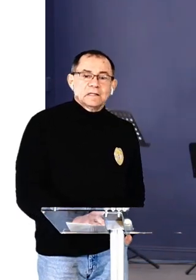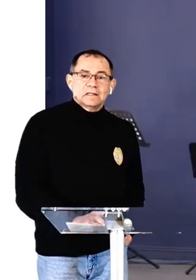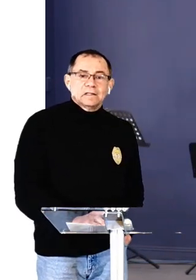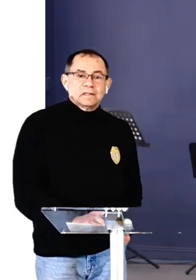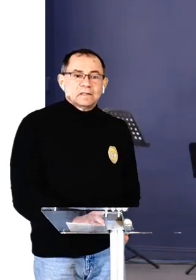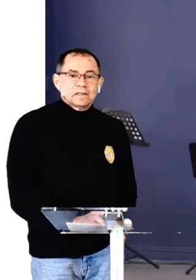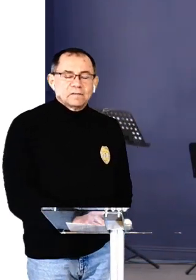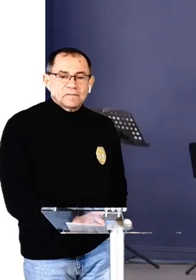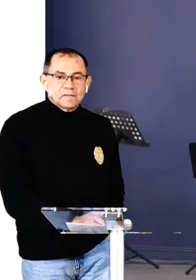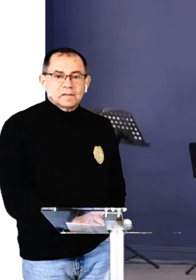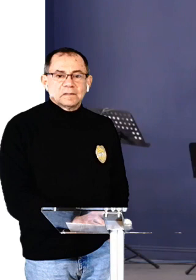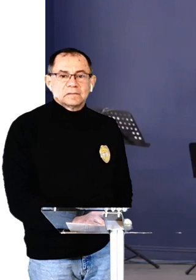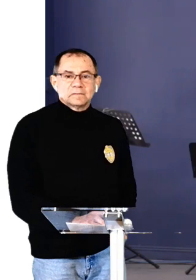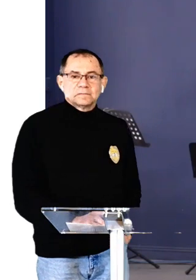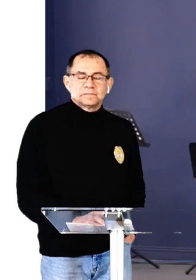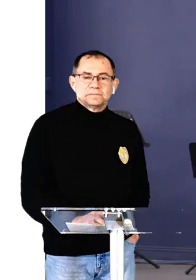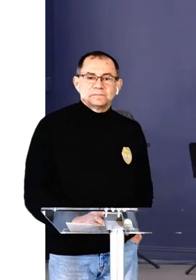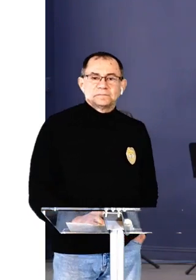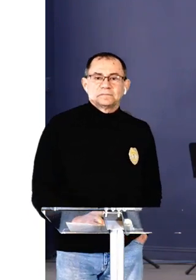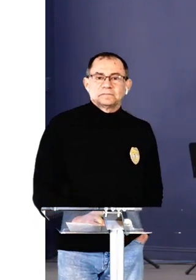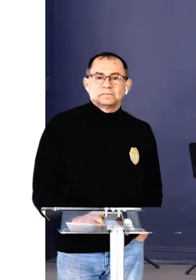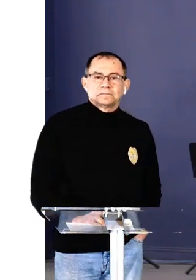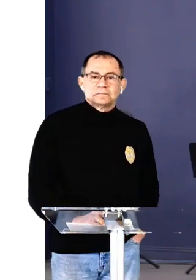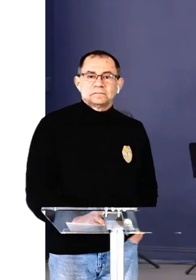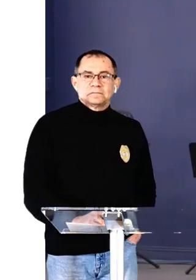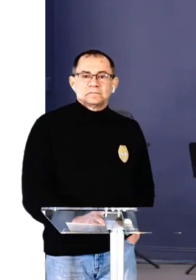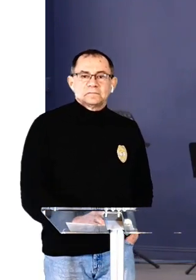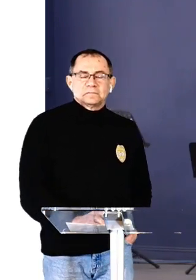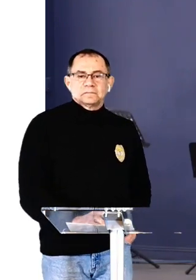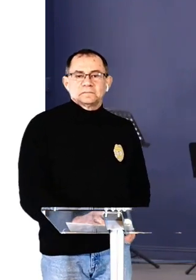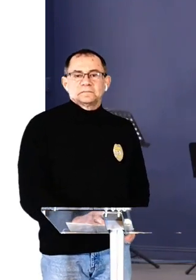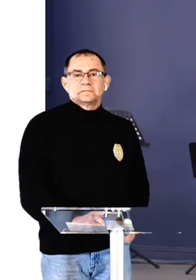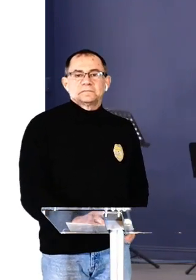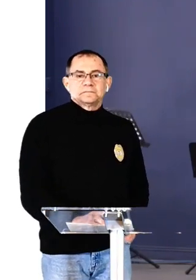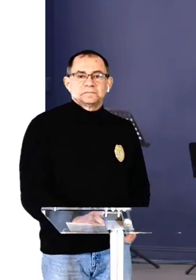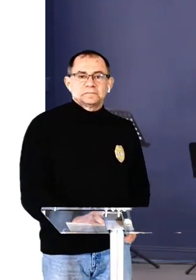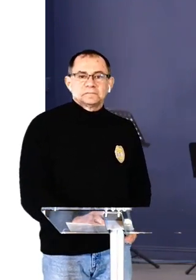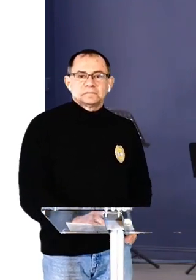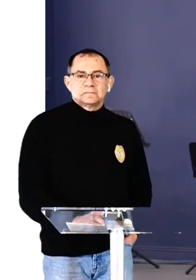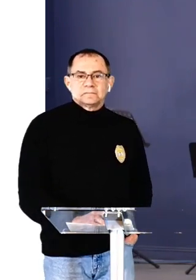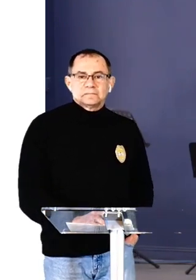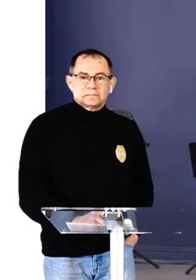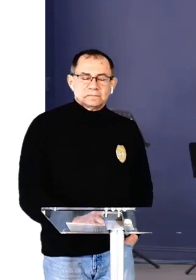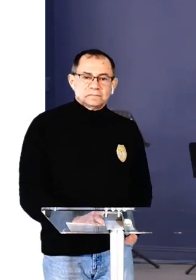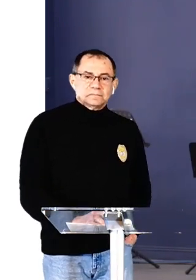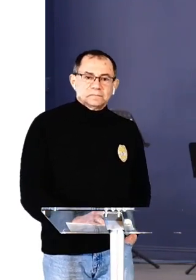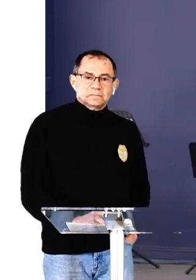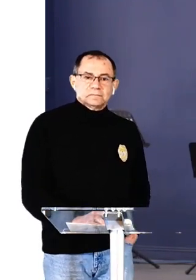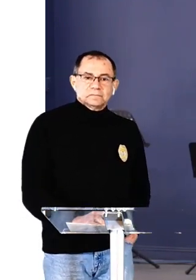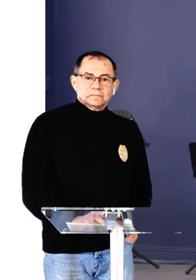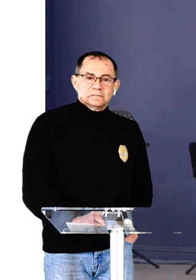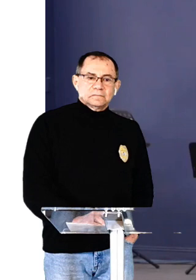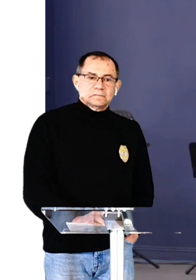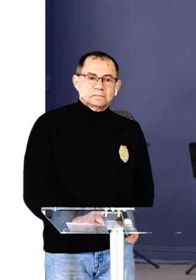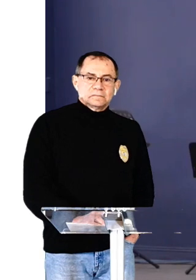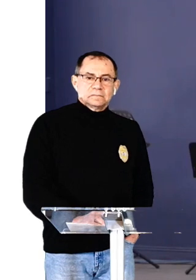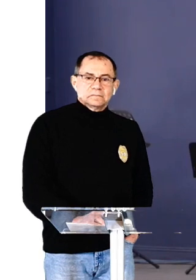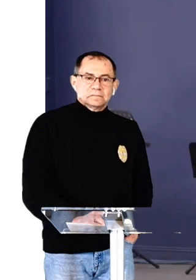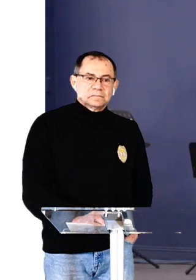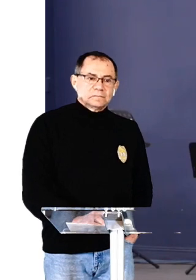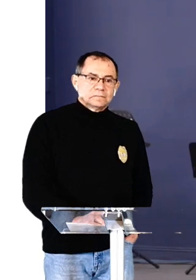aquí. Con palabras de guerra, con palabra de Dios y